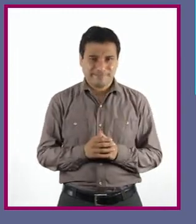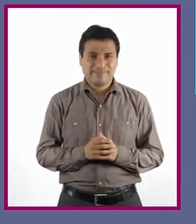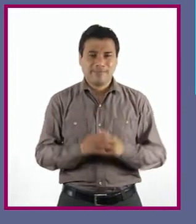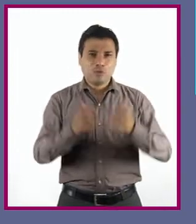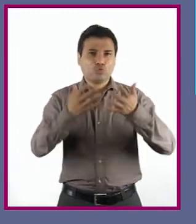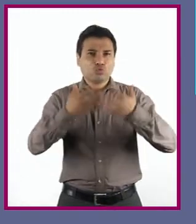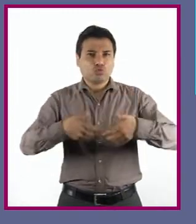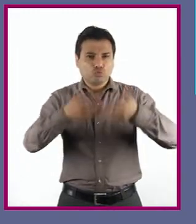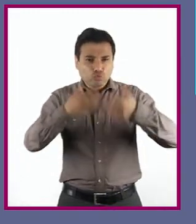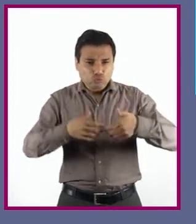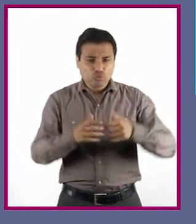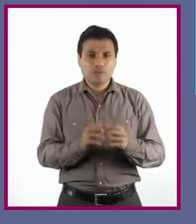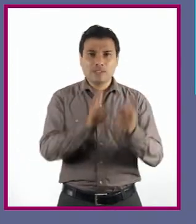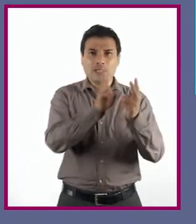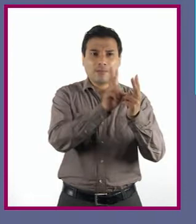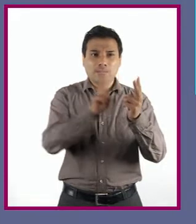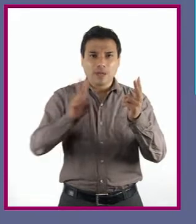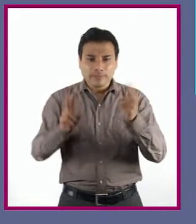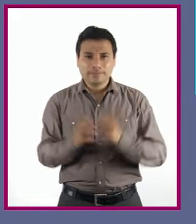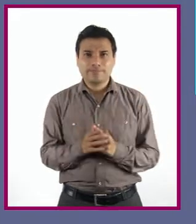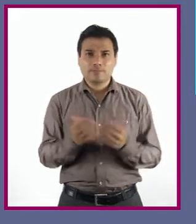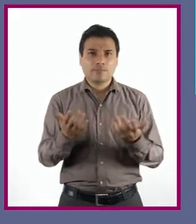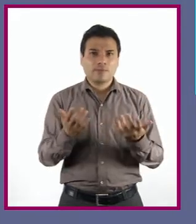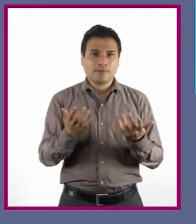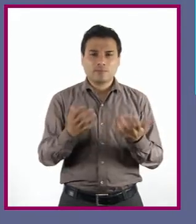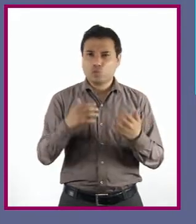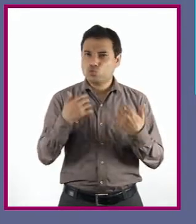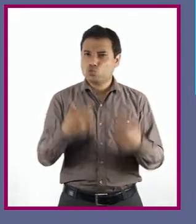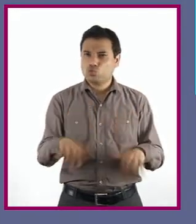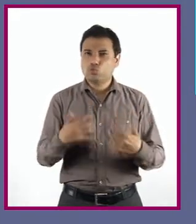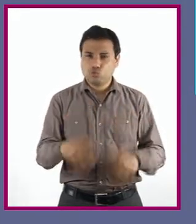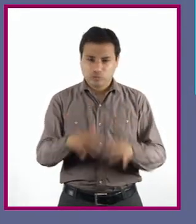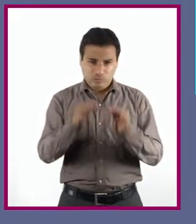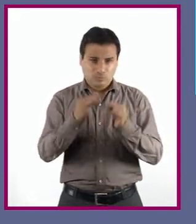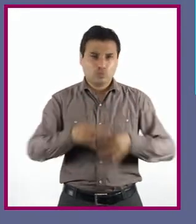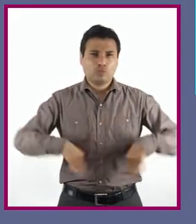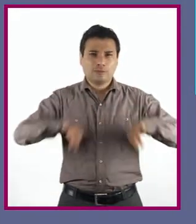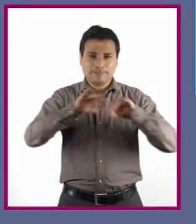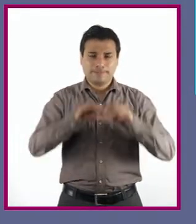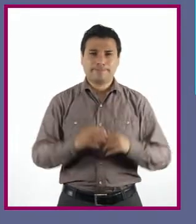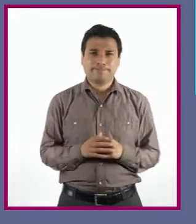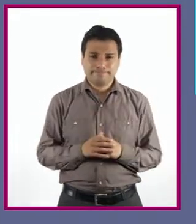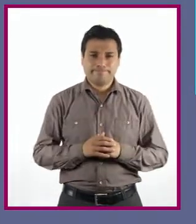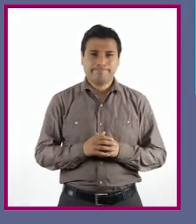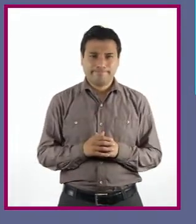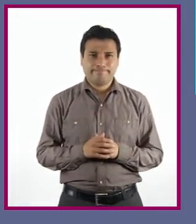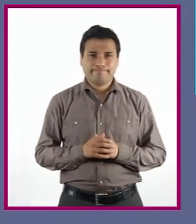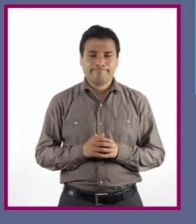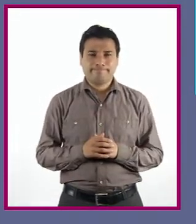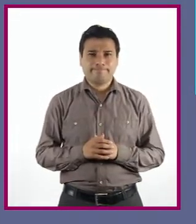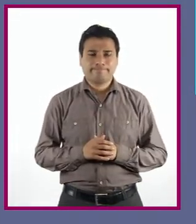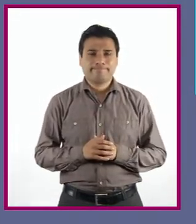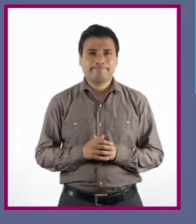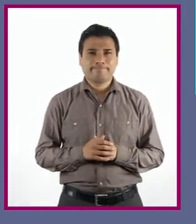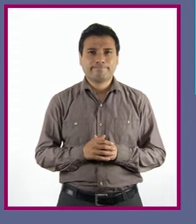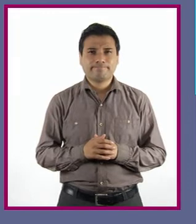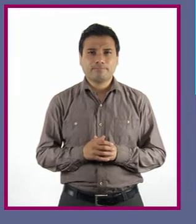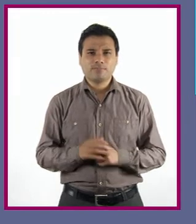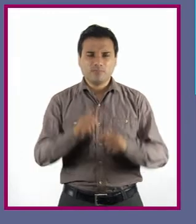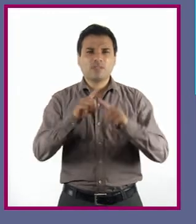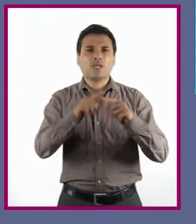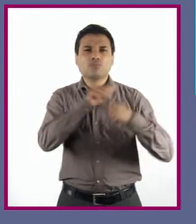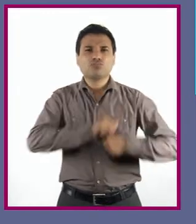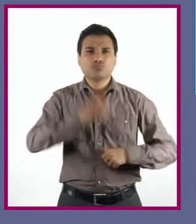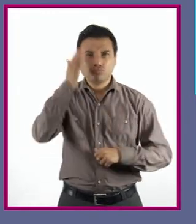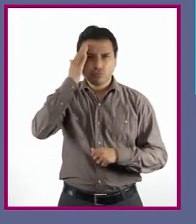plantas termoeléctricas como las hidroeléctricas son las más utilizadas, desarrolladas y construidas por los de la Comisión